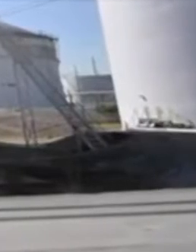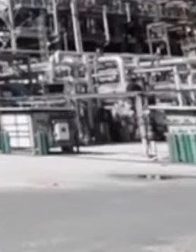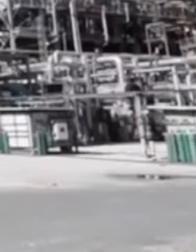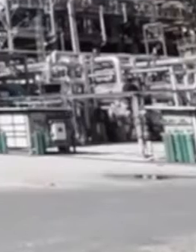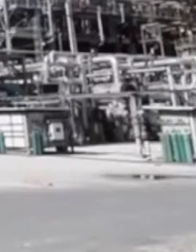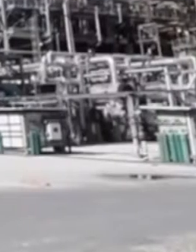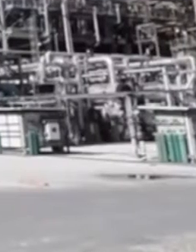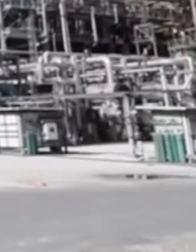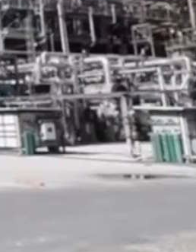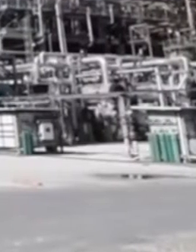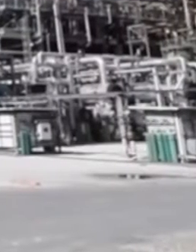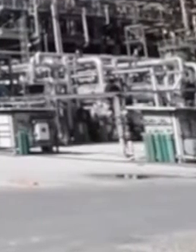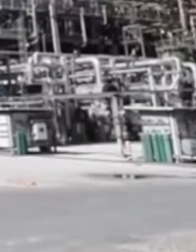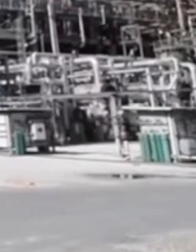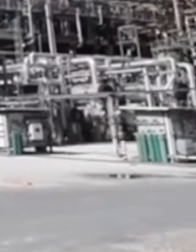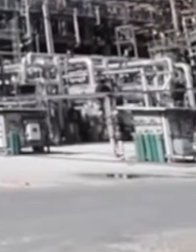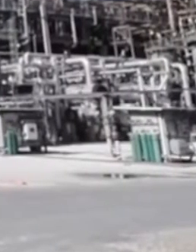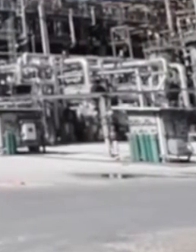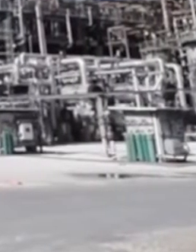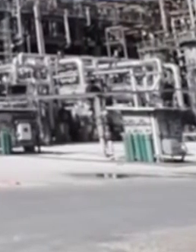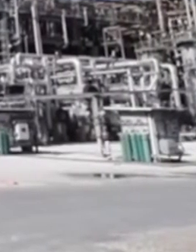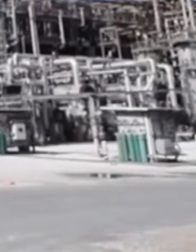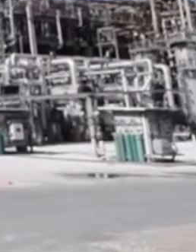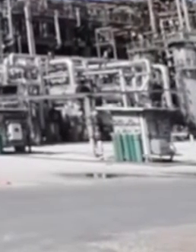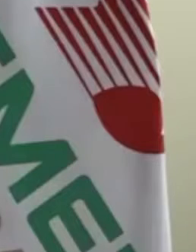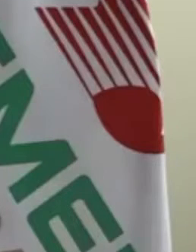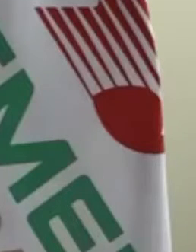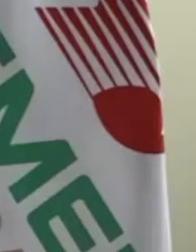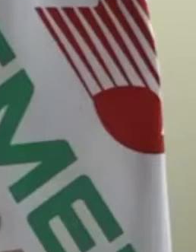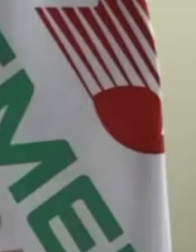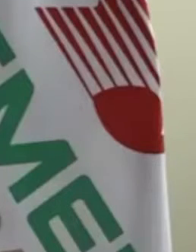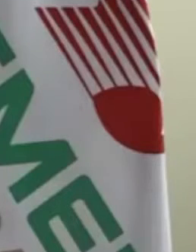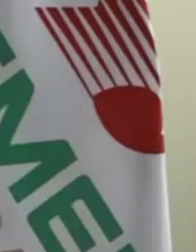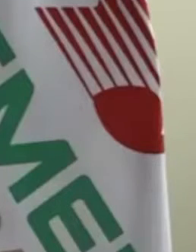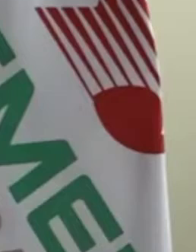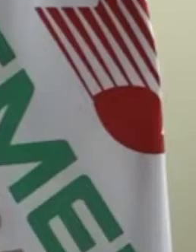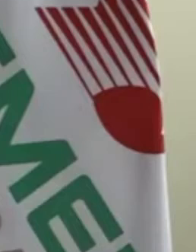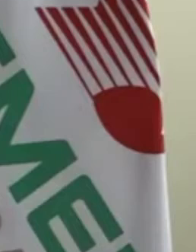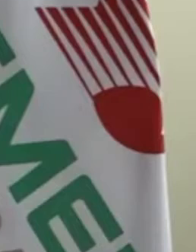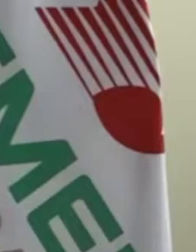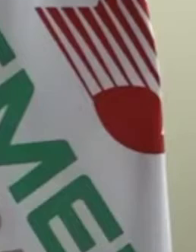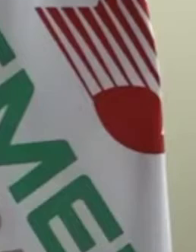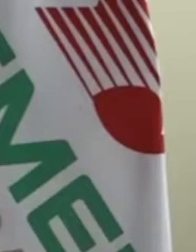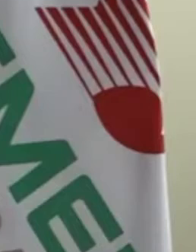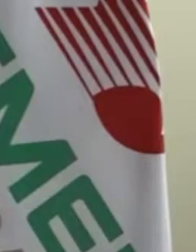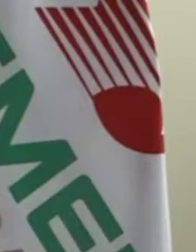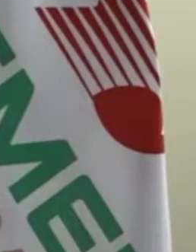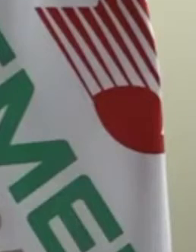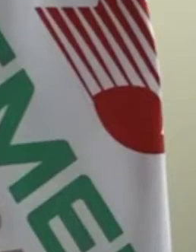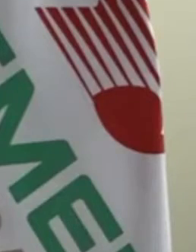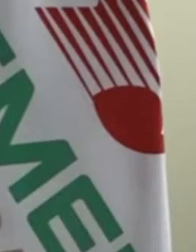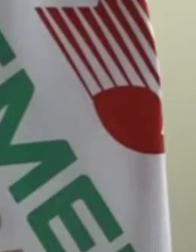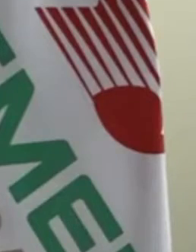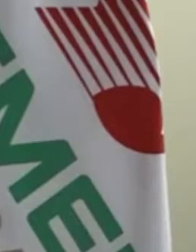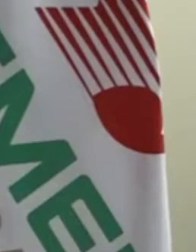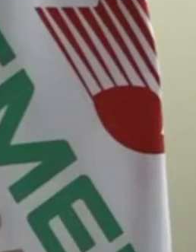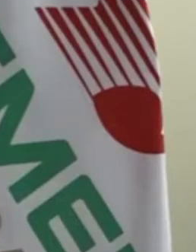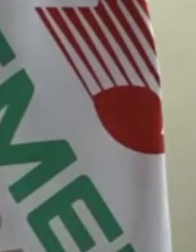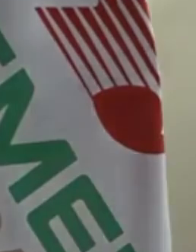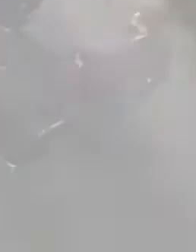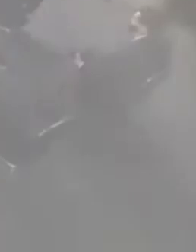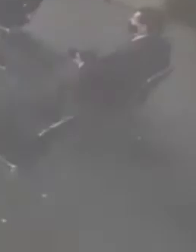operación es muy grata. Por eso me siento tan contento, presidente, de darle esta noticia el día de hoy.